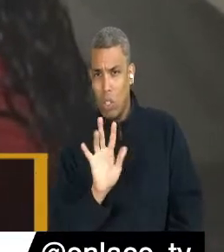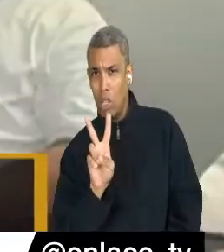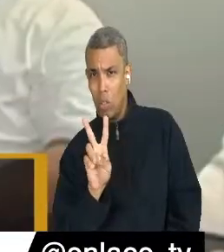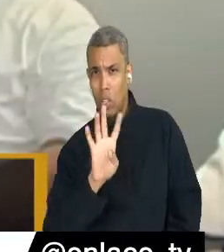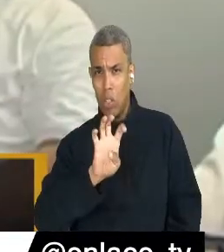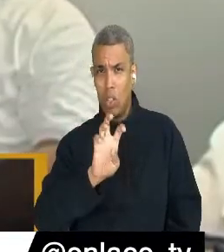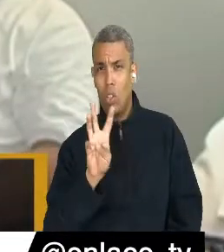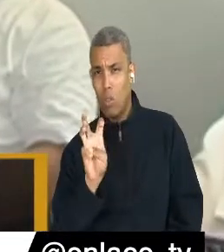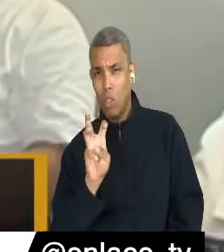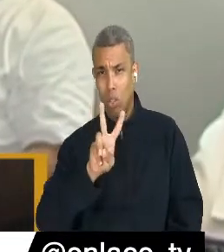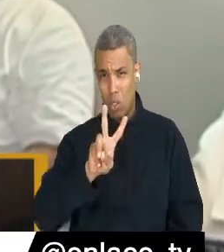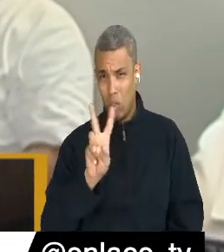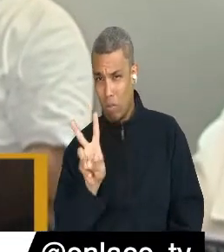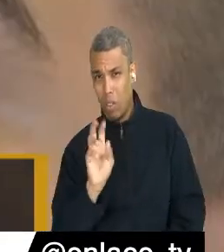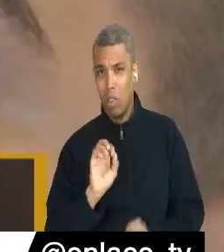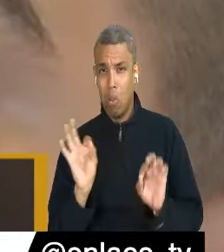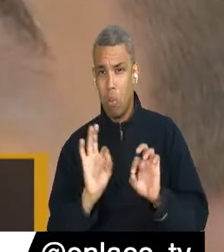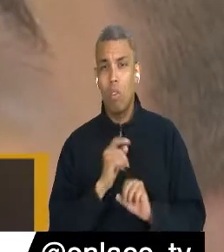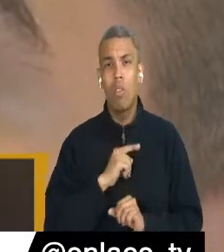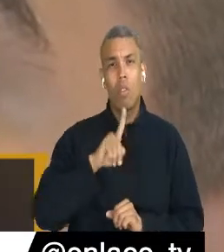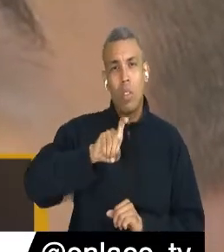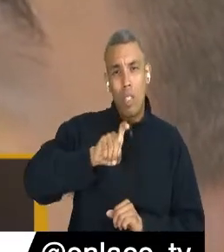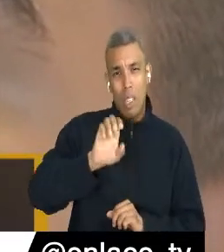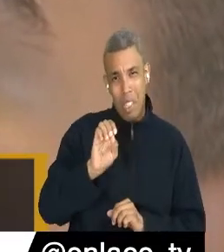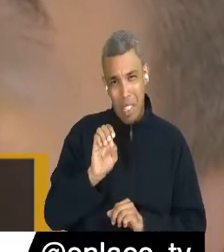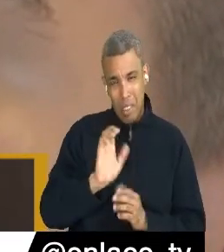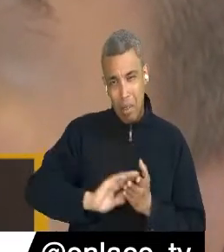311-252-98. 822 y el